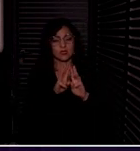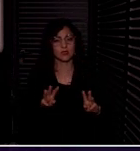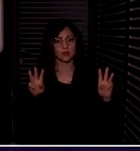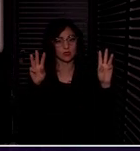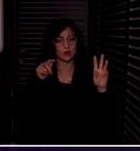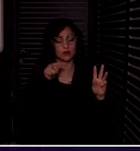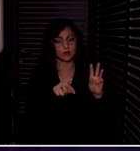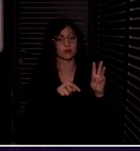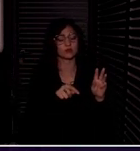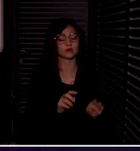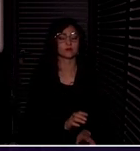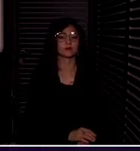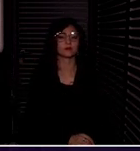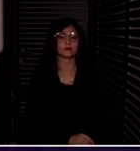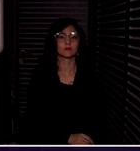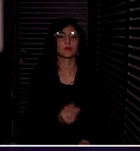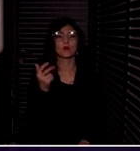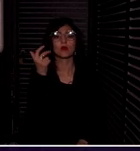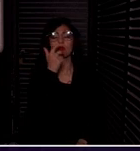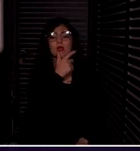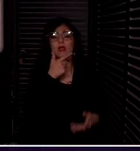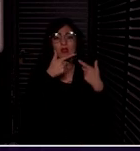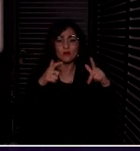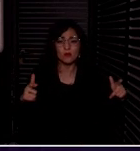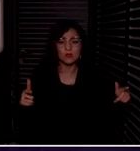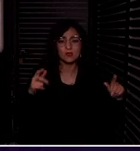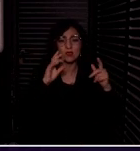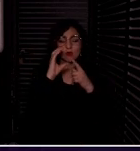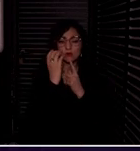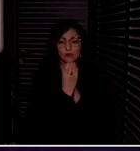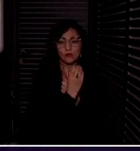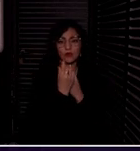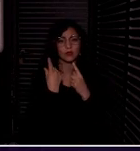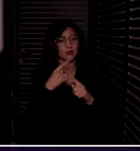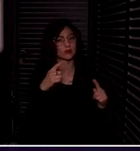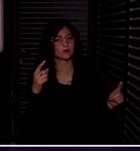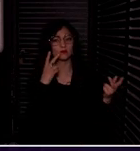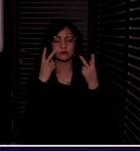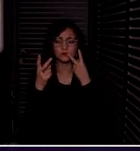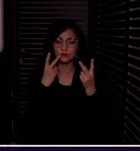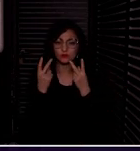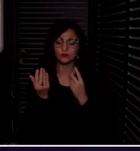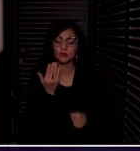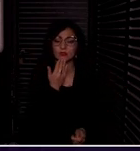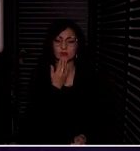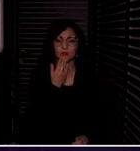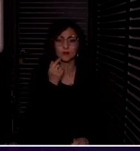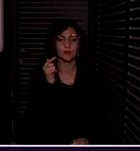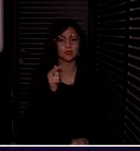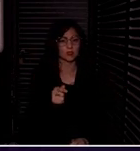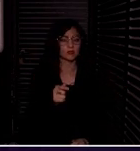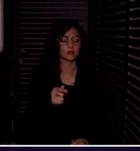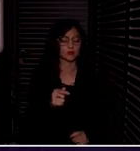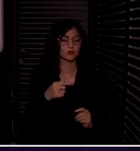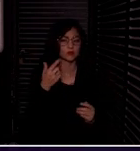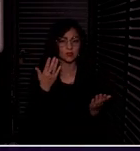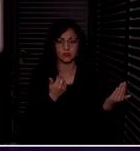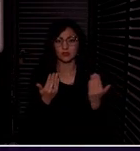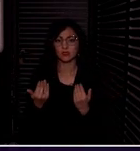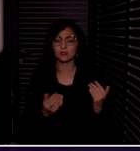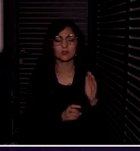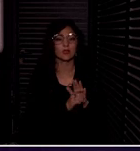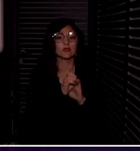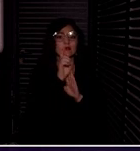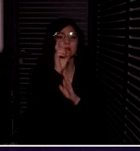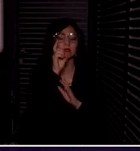esa diversidad es lingüística, cultural, de todos los ámbitos, y también del audiovisual, que es, evidentemente, necesario desarrollarlo